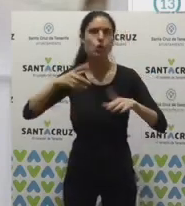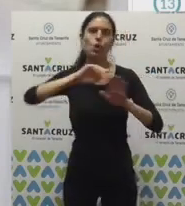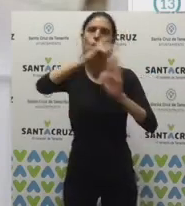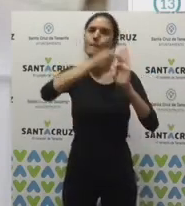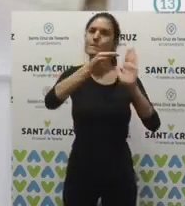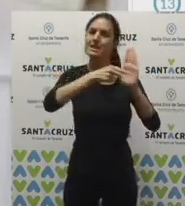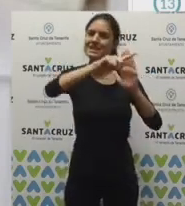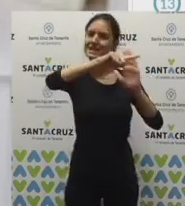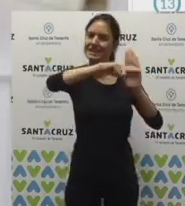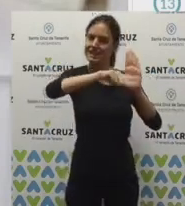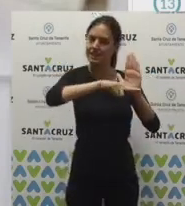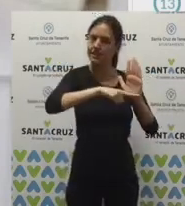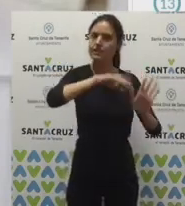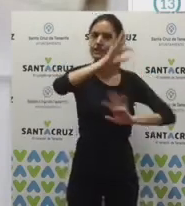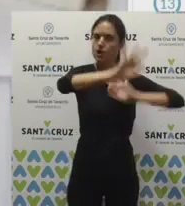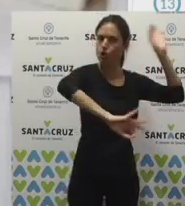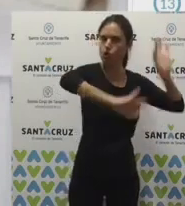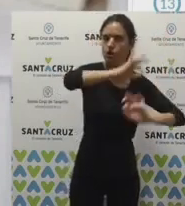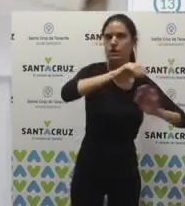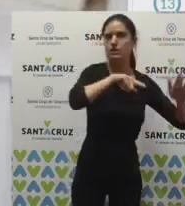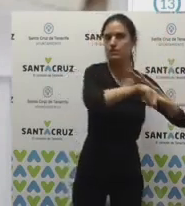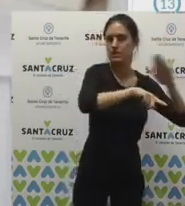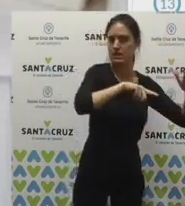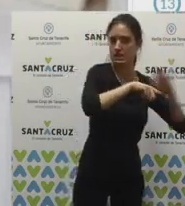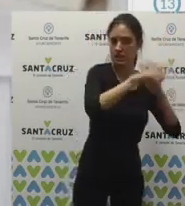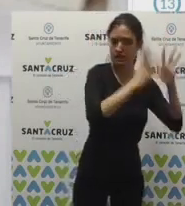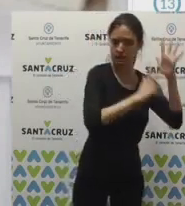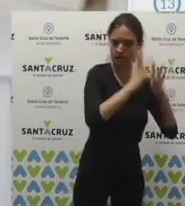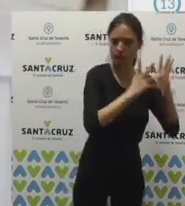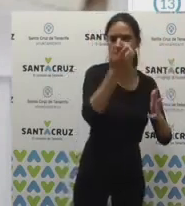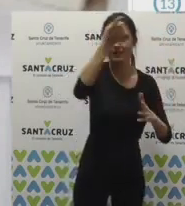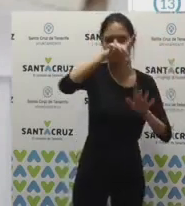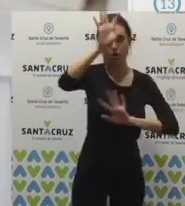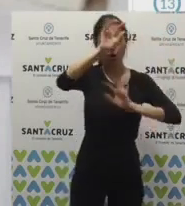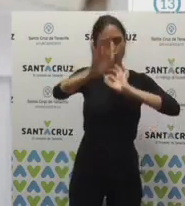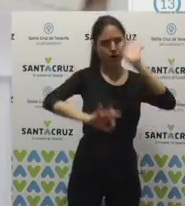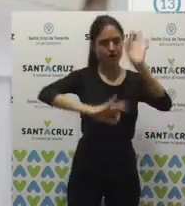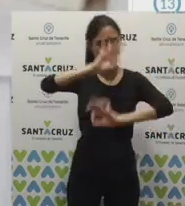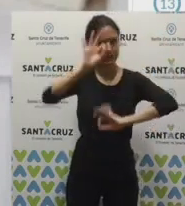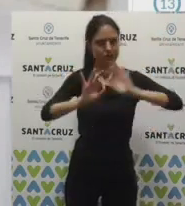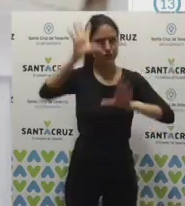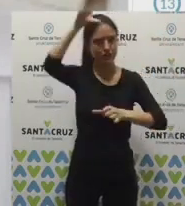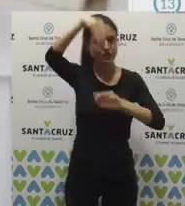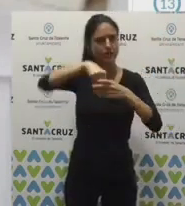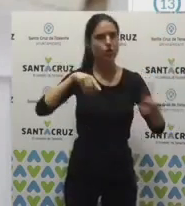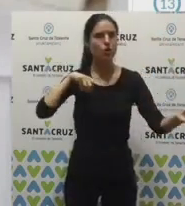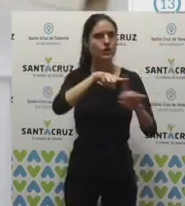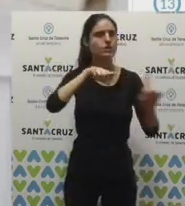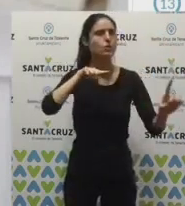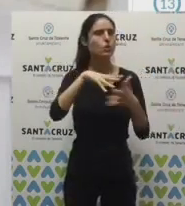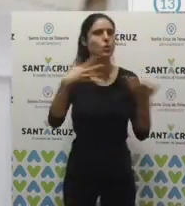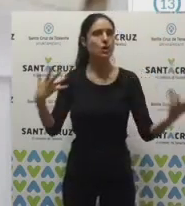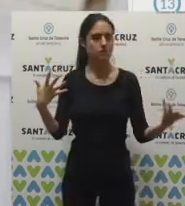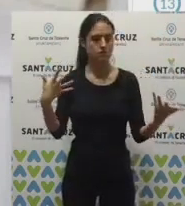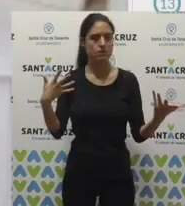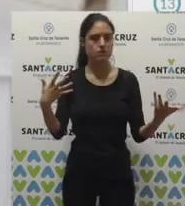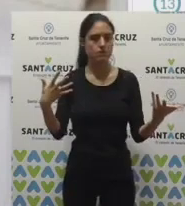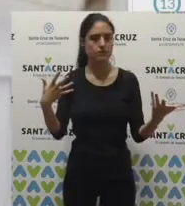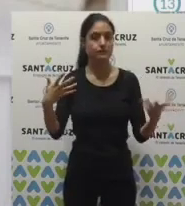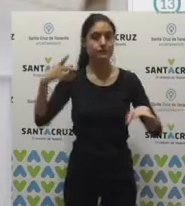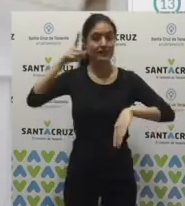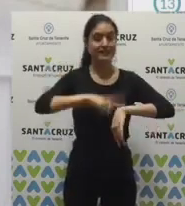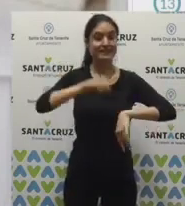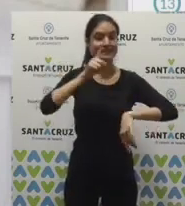tecnológico de organización interno y tele interna y técnicos para disminuir en todas las que en todo lo posible los